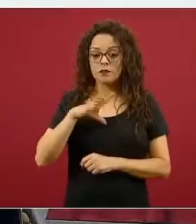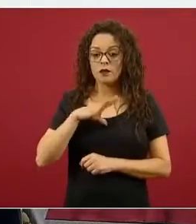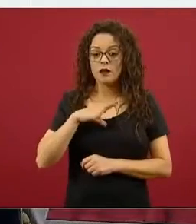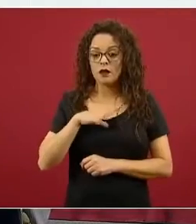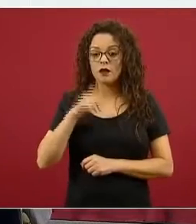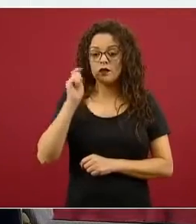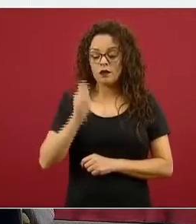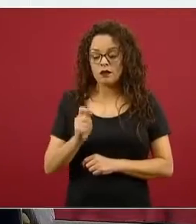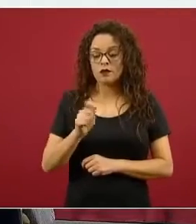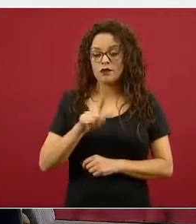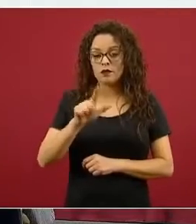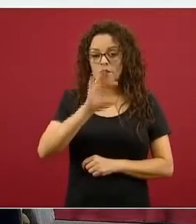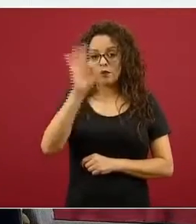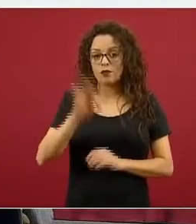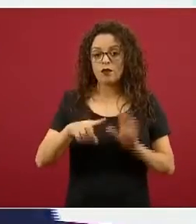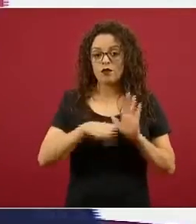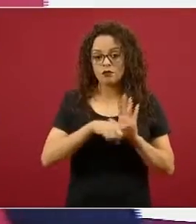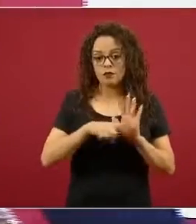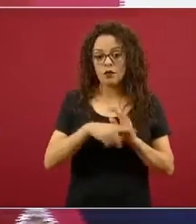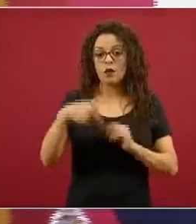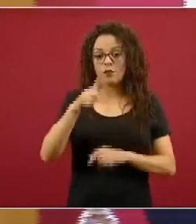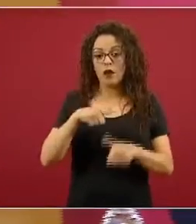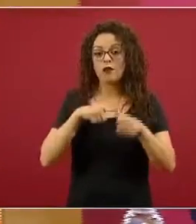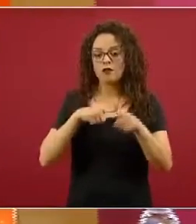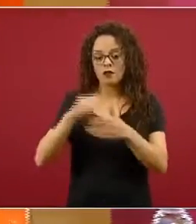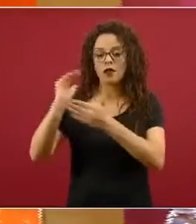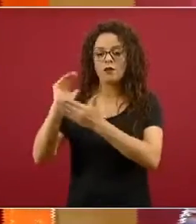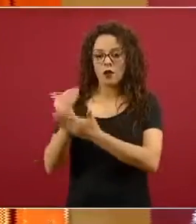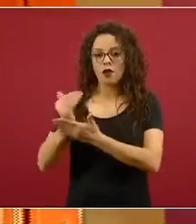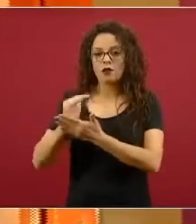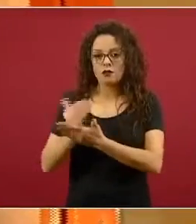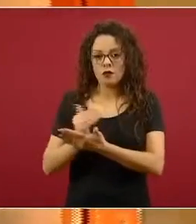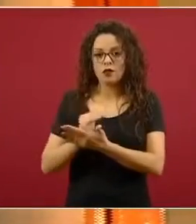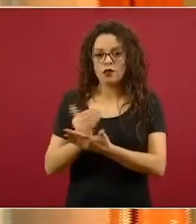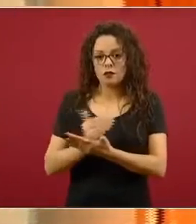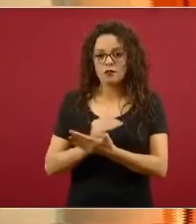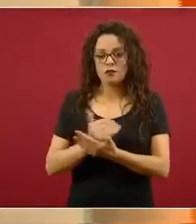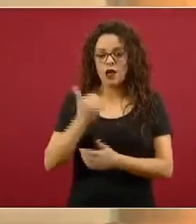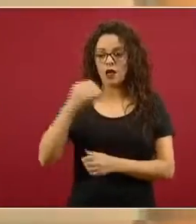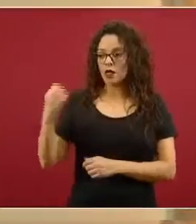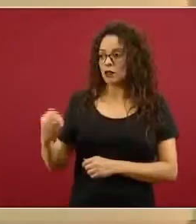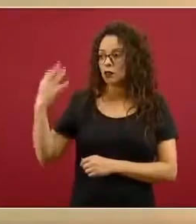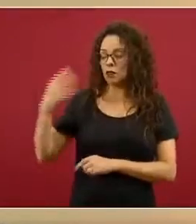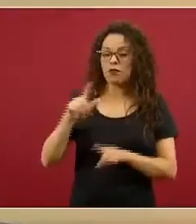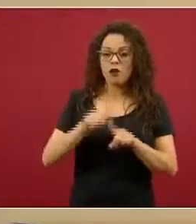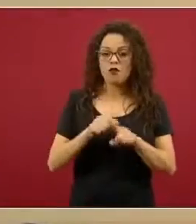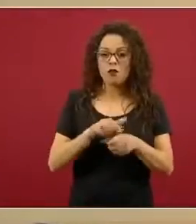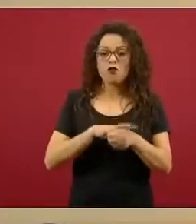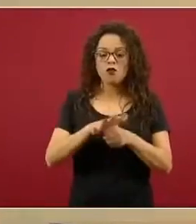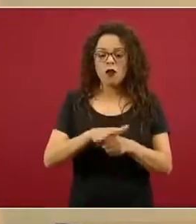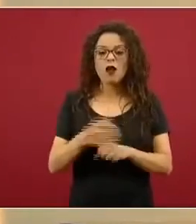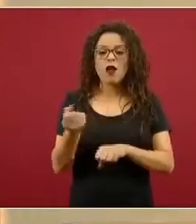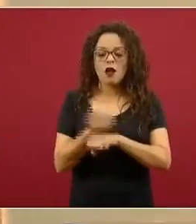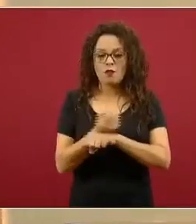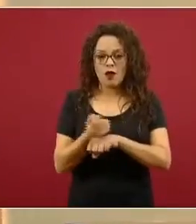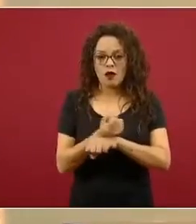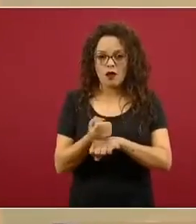menos 17%, pero sigue en decremento y su nivel de riesgo está en amarillo. La siguiente, por favor.